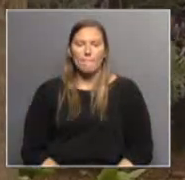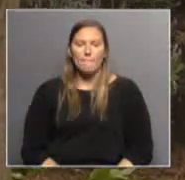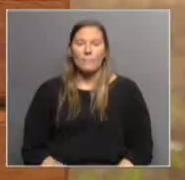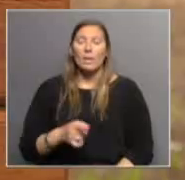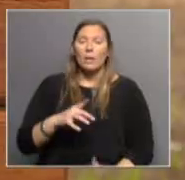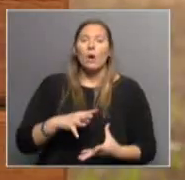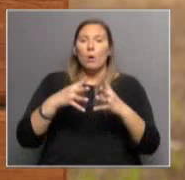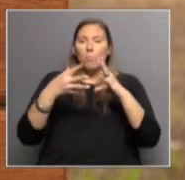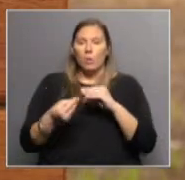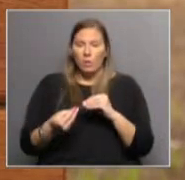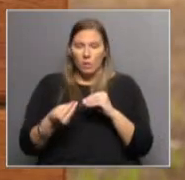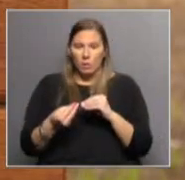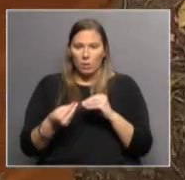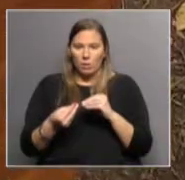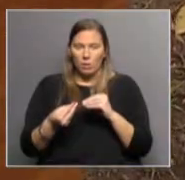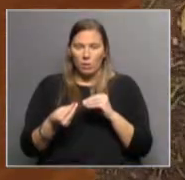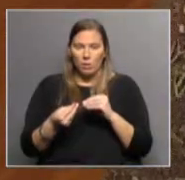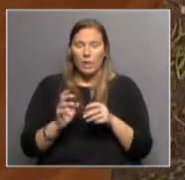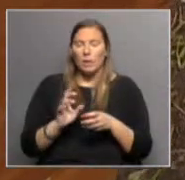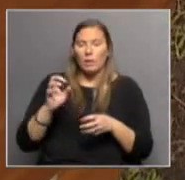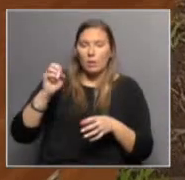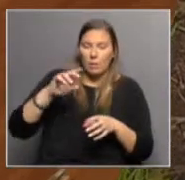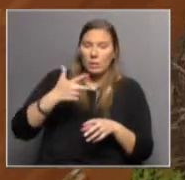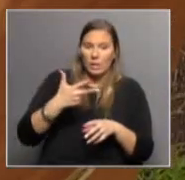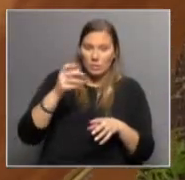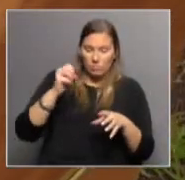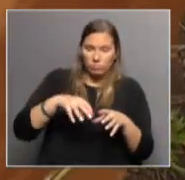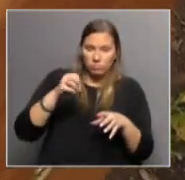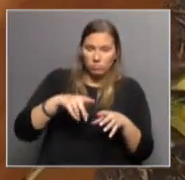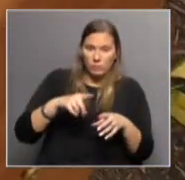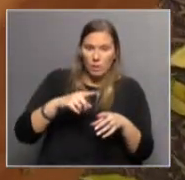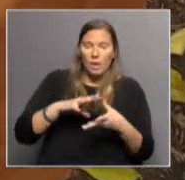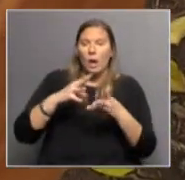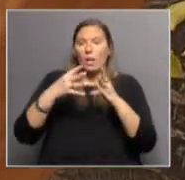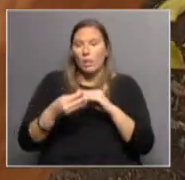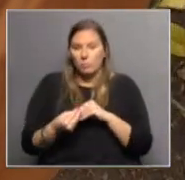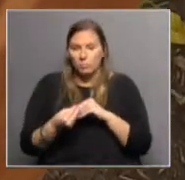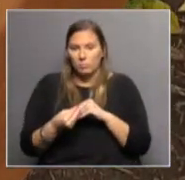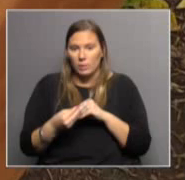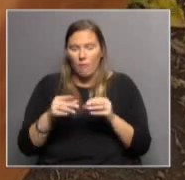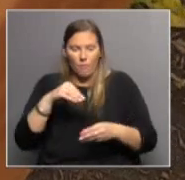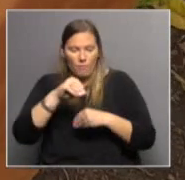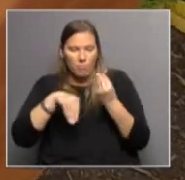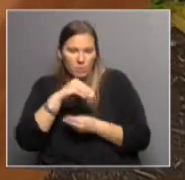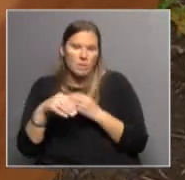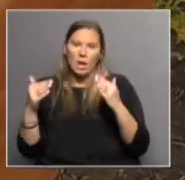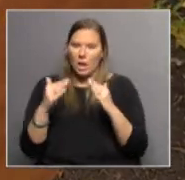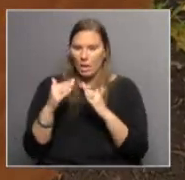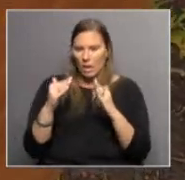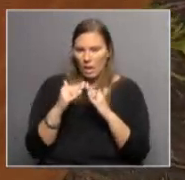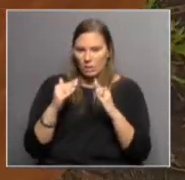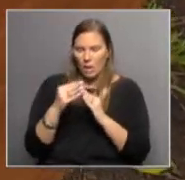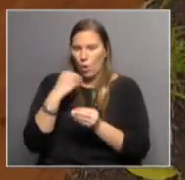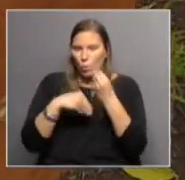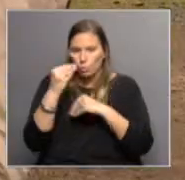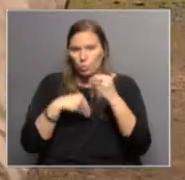Este es un modelo de una compostera que tenemos en Compost Ciudadano. Tenemos tres modelos que se adaptan a los distintos tipos de familias, de hogares y de